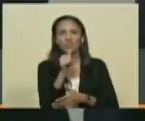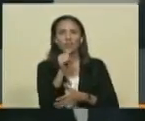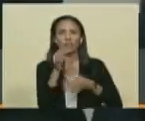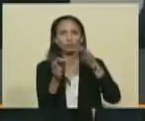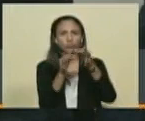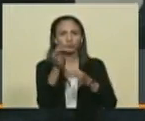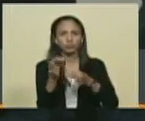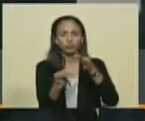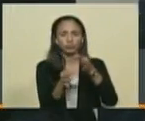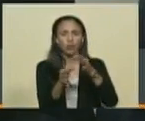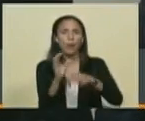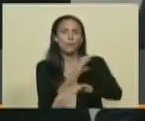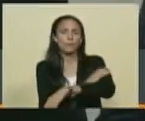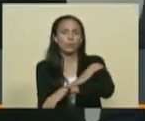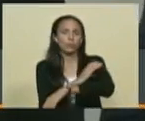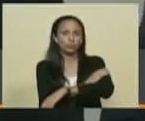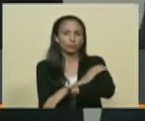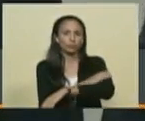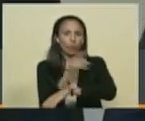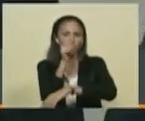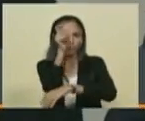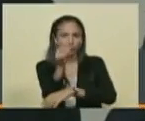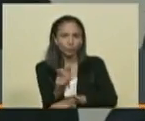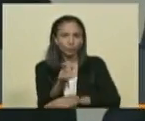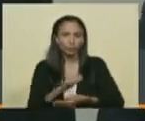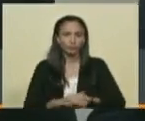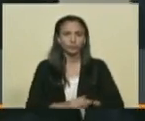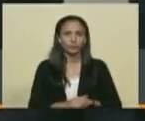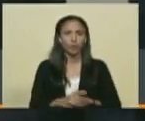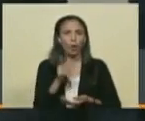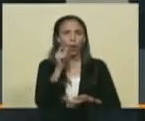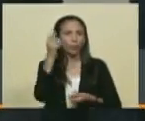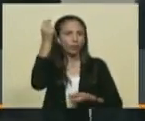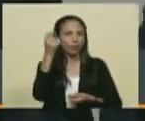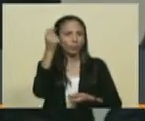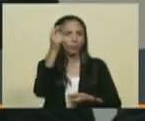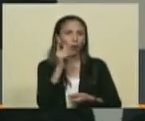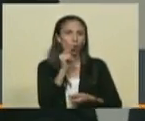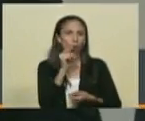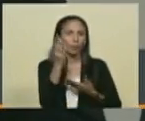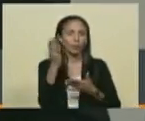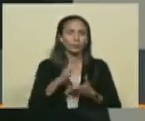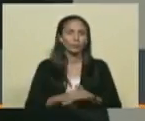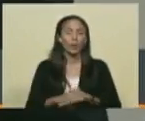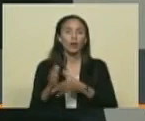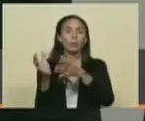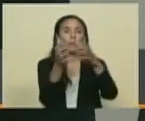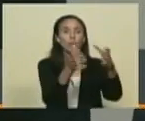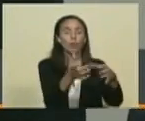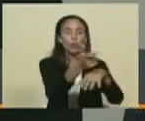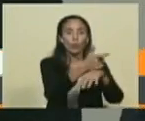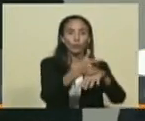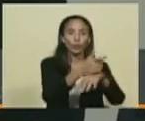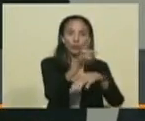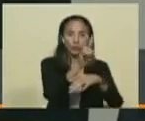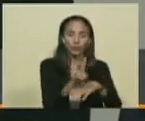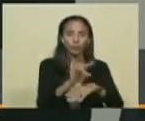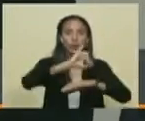oposición el diputado Luis Florido y por el gobierno Jorge Rodríguez.